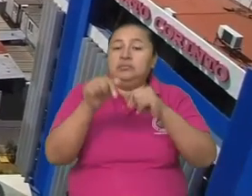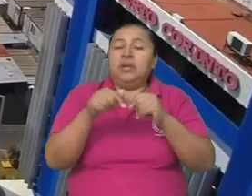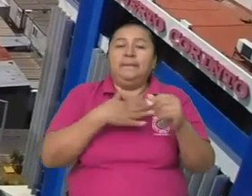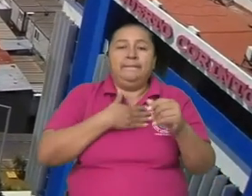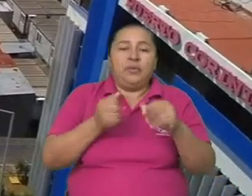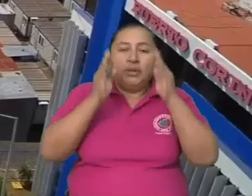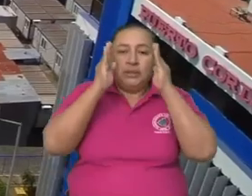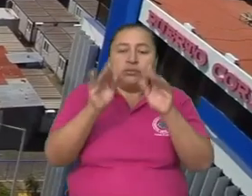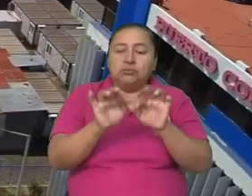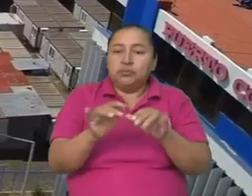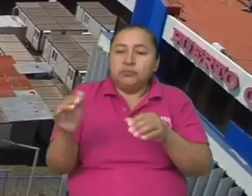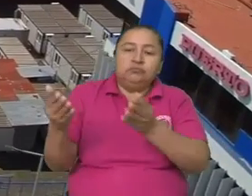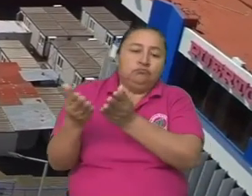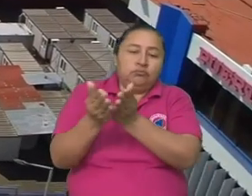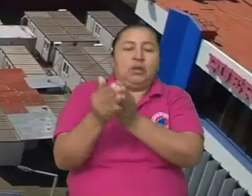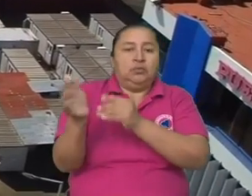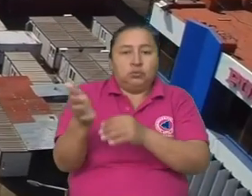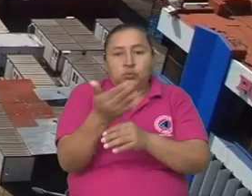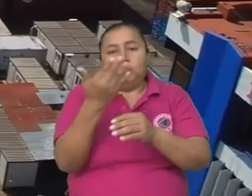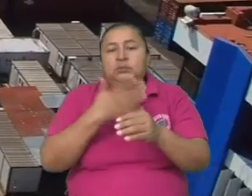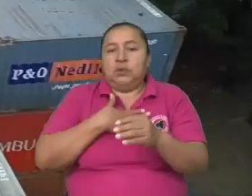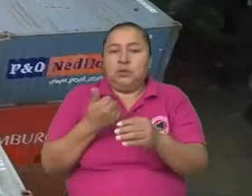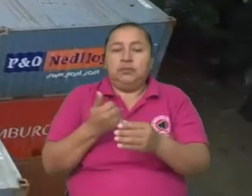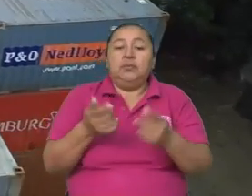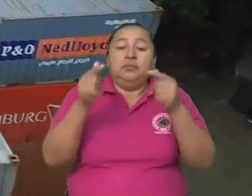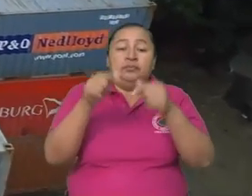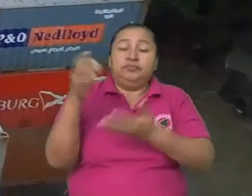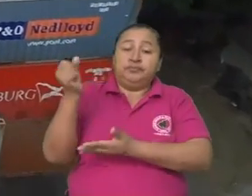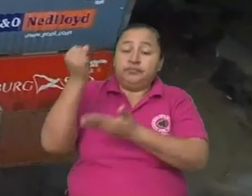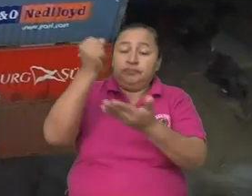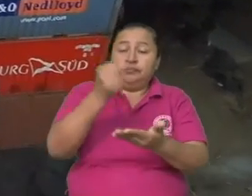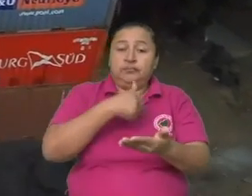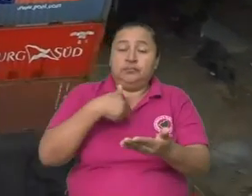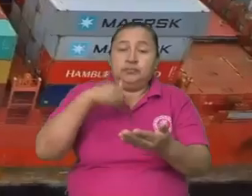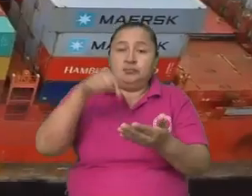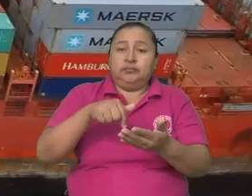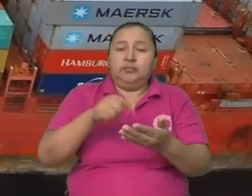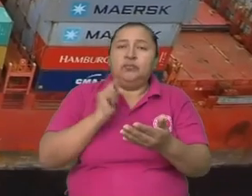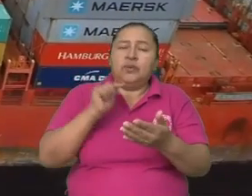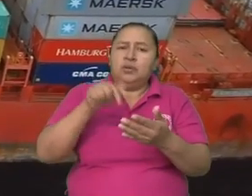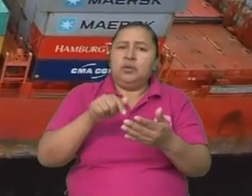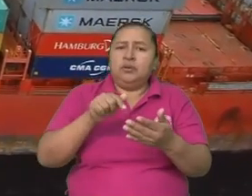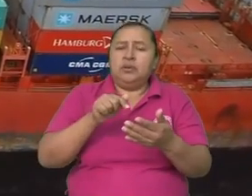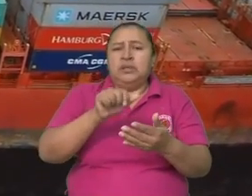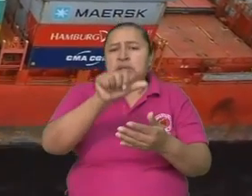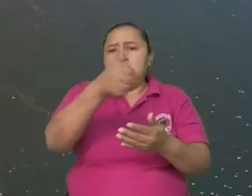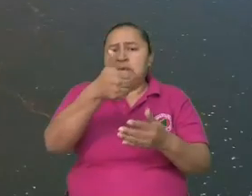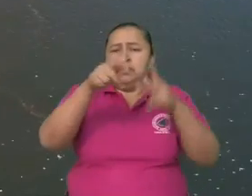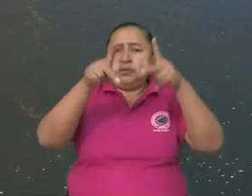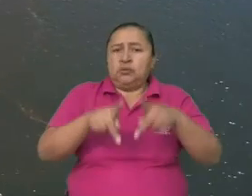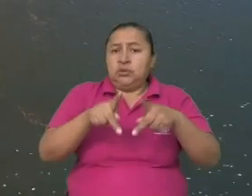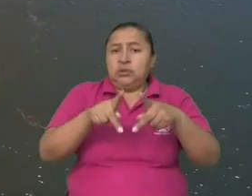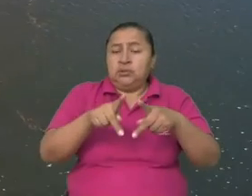mejor atención a las líneas navieras. Con esta inversión que estamos haciendo, ahorita van a salir 6 compañeros que